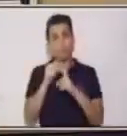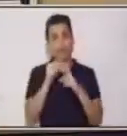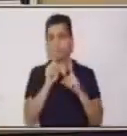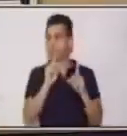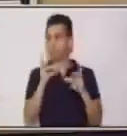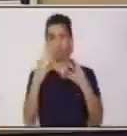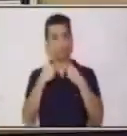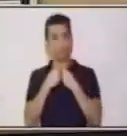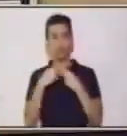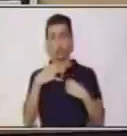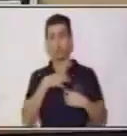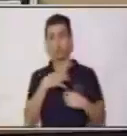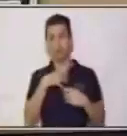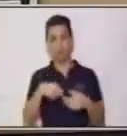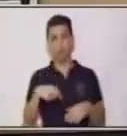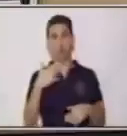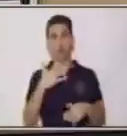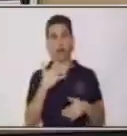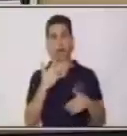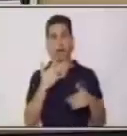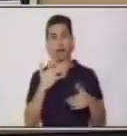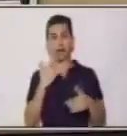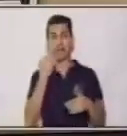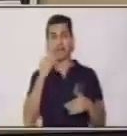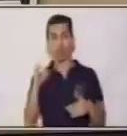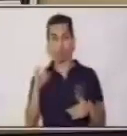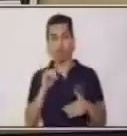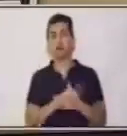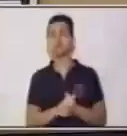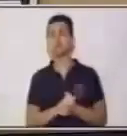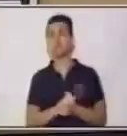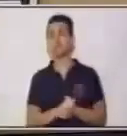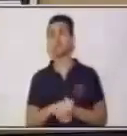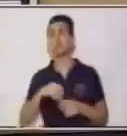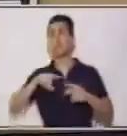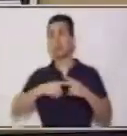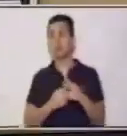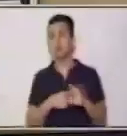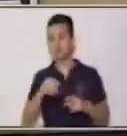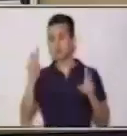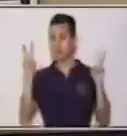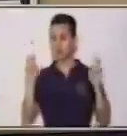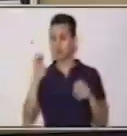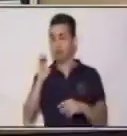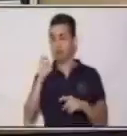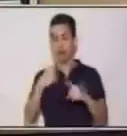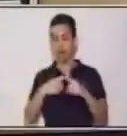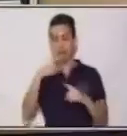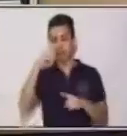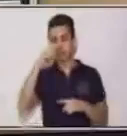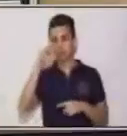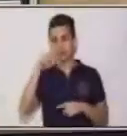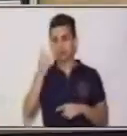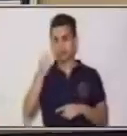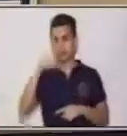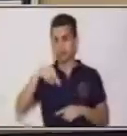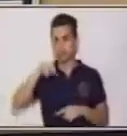nuestra lengua. Vamos a comenzar con el tema de extranjerismos. Y quiero que